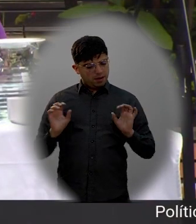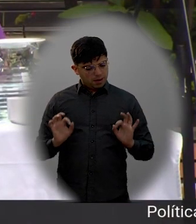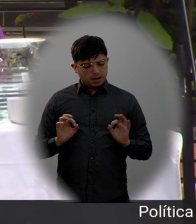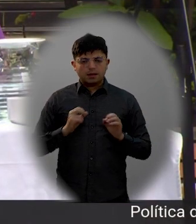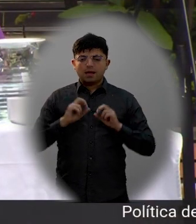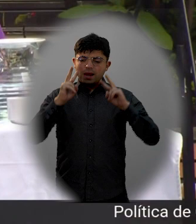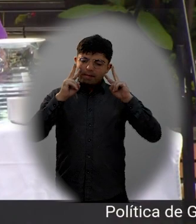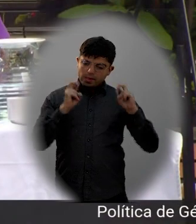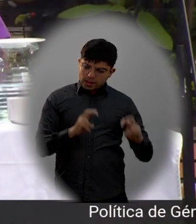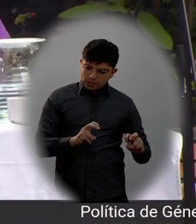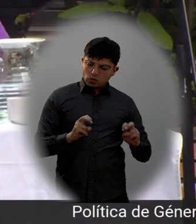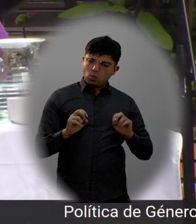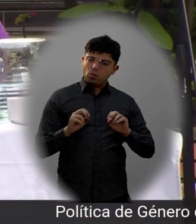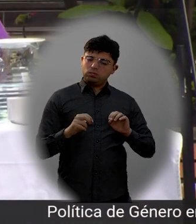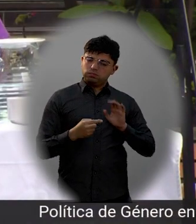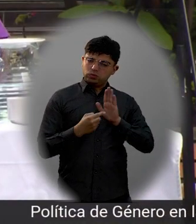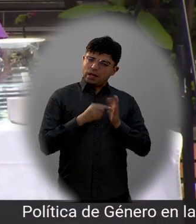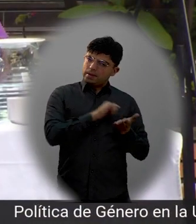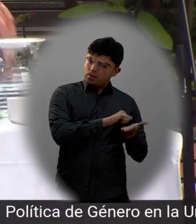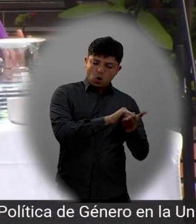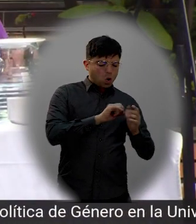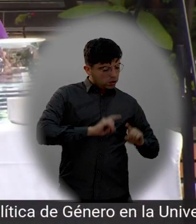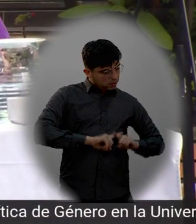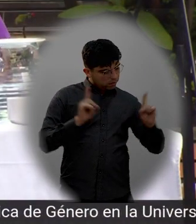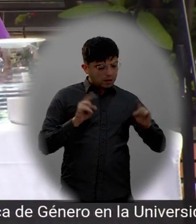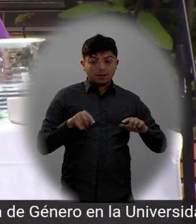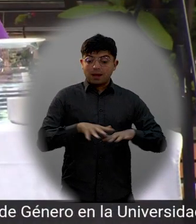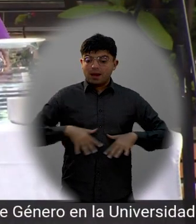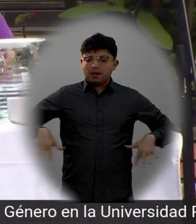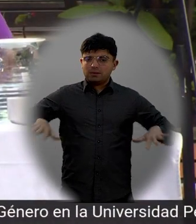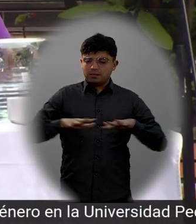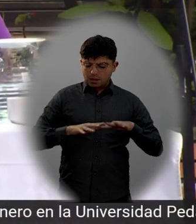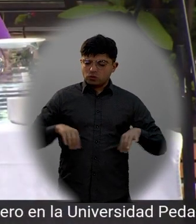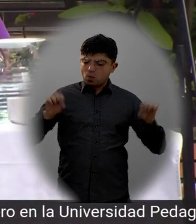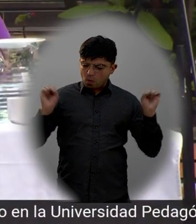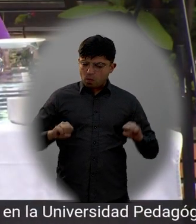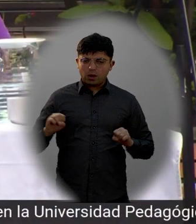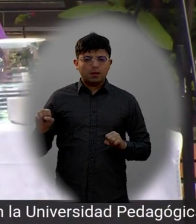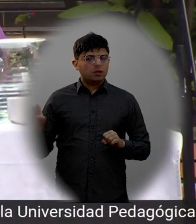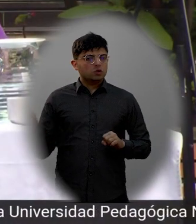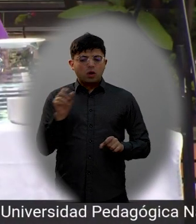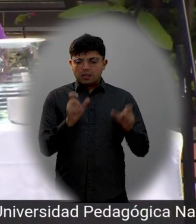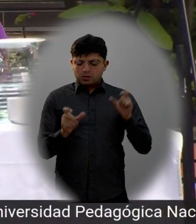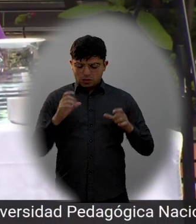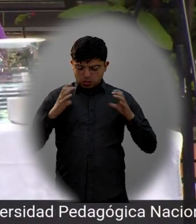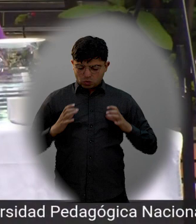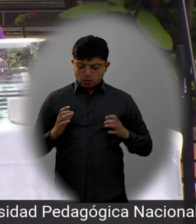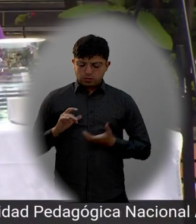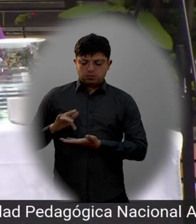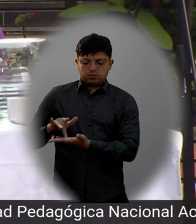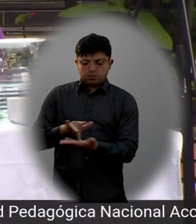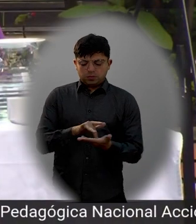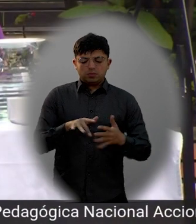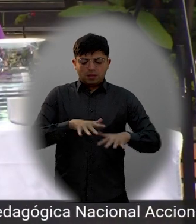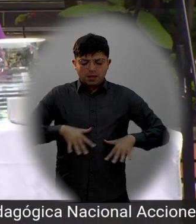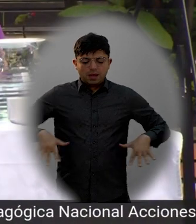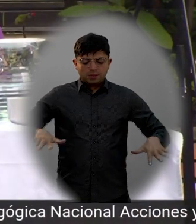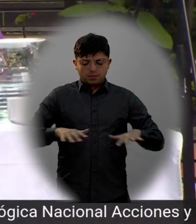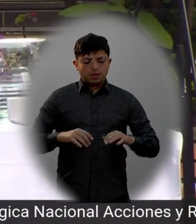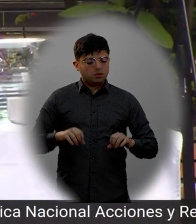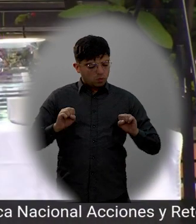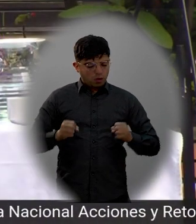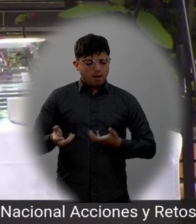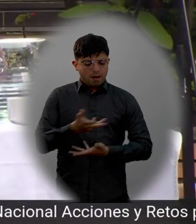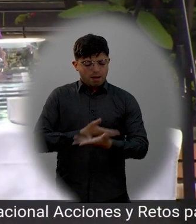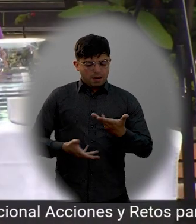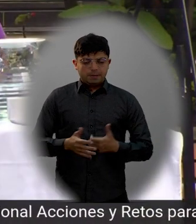diferencia en la investigación, pueda generar un espacio para que todas las personas y todos los cuerpos podamos habitar esos espacios. Y en